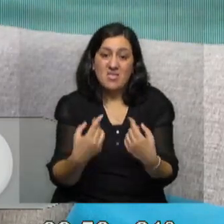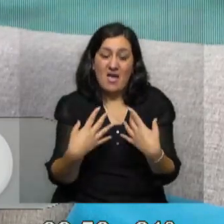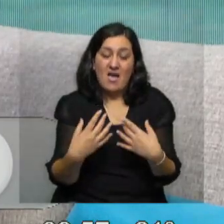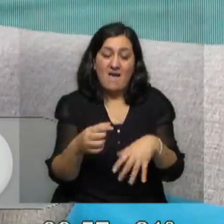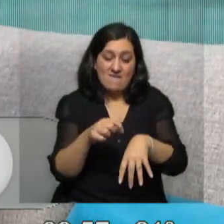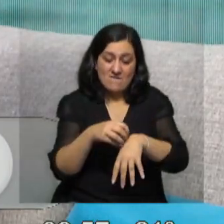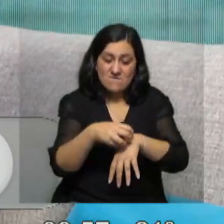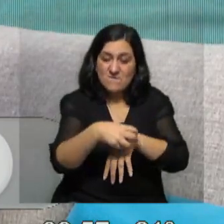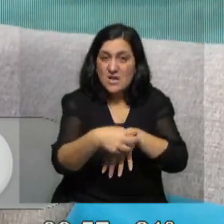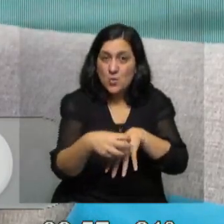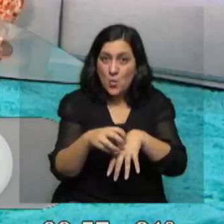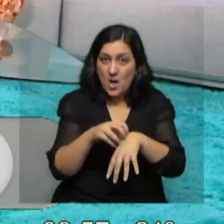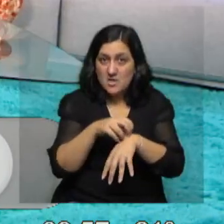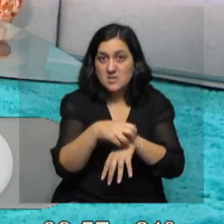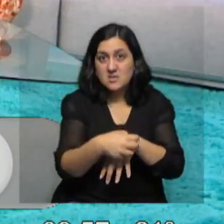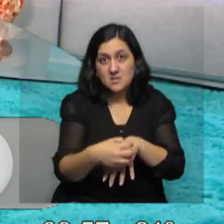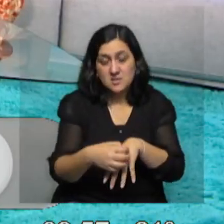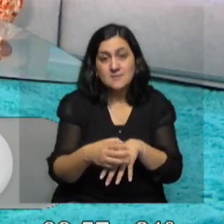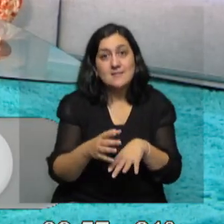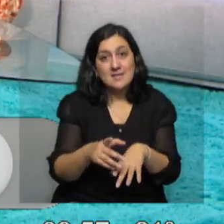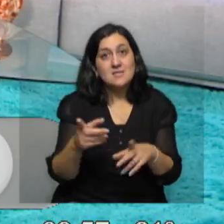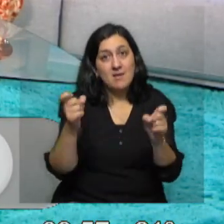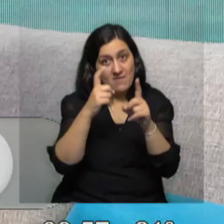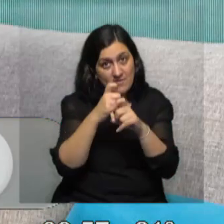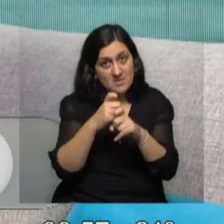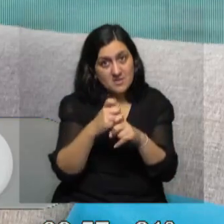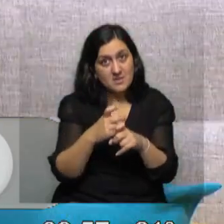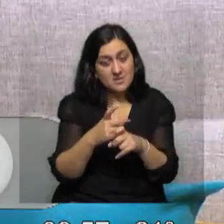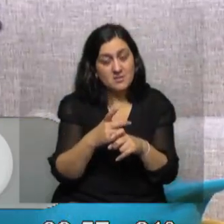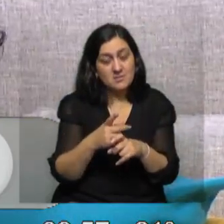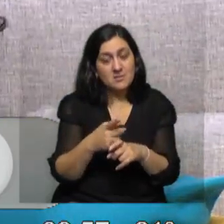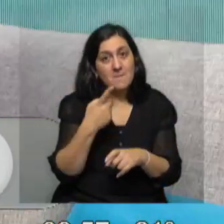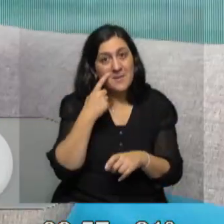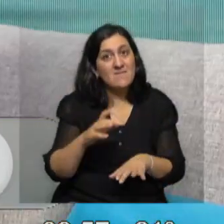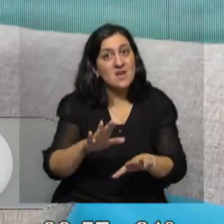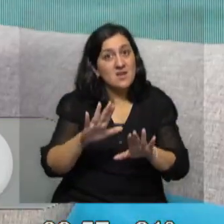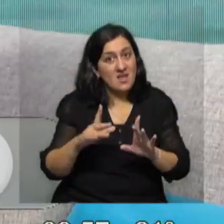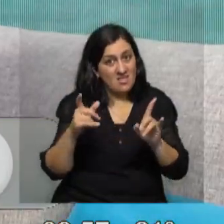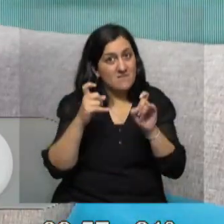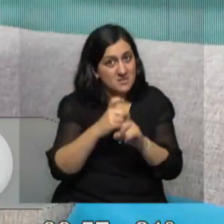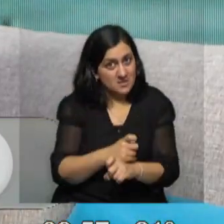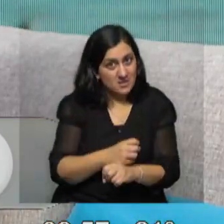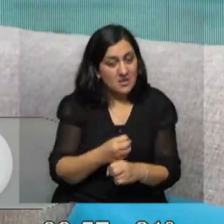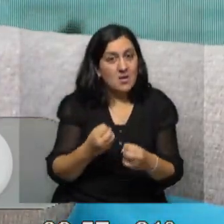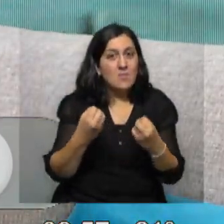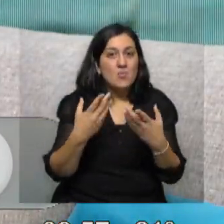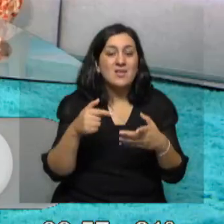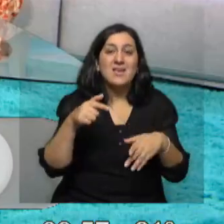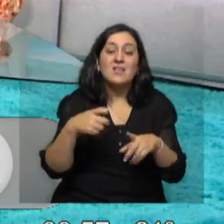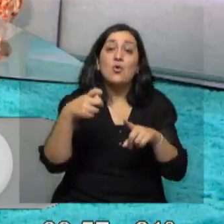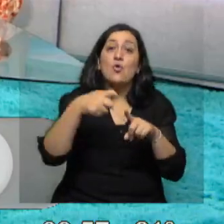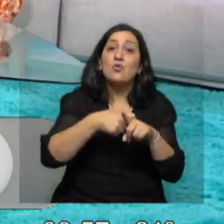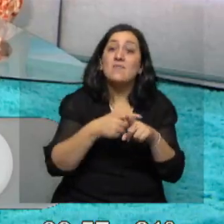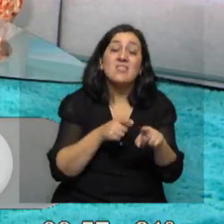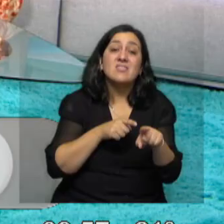son difíciles de poder, no, o sea, de prevenir ese contagio. Y ponerle barrera a eso. Y sí, porque en realidad lo que es este condón va a